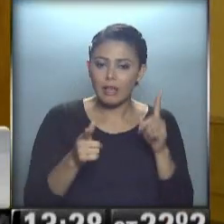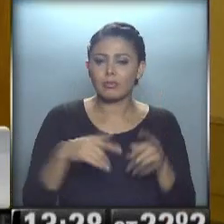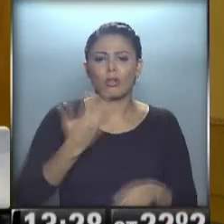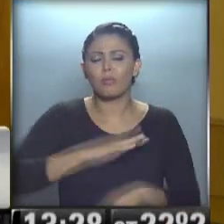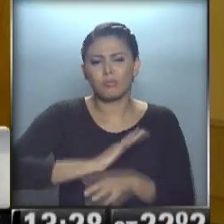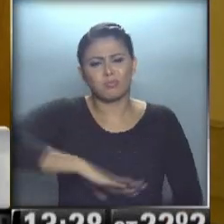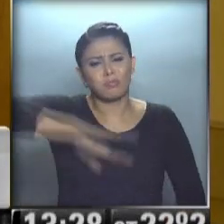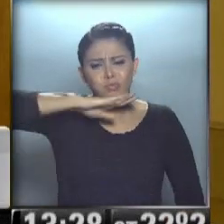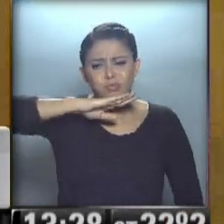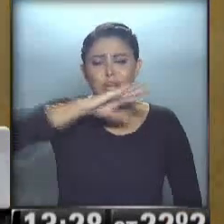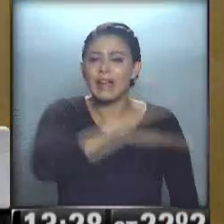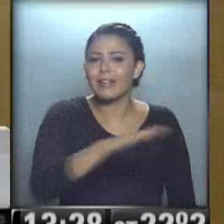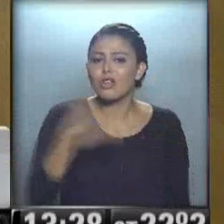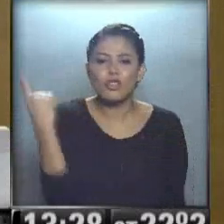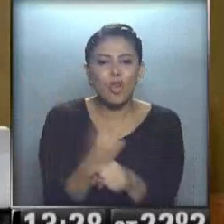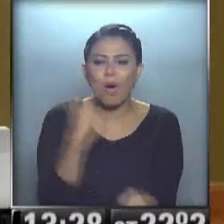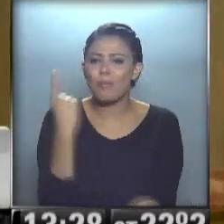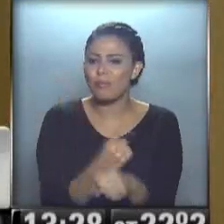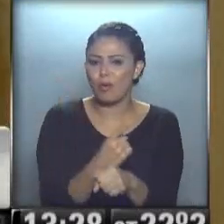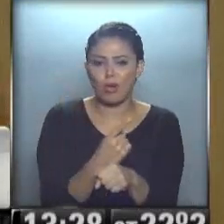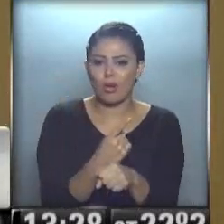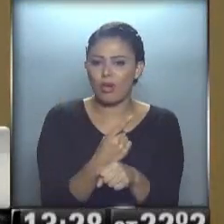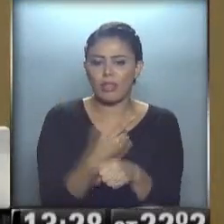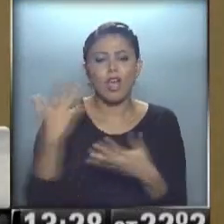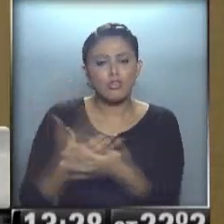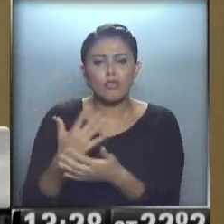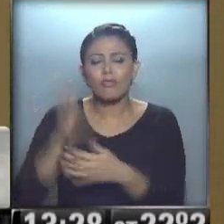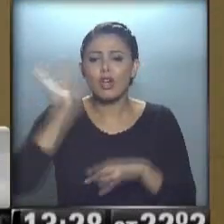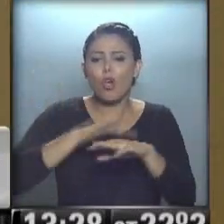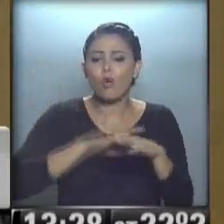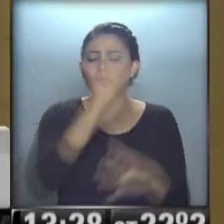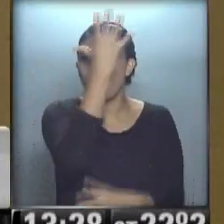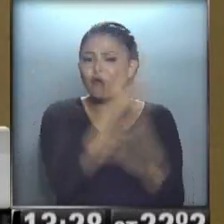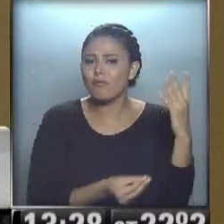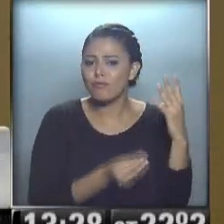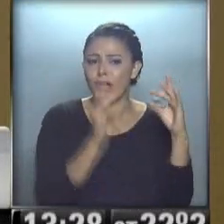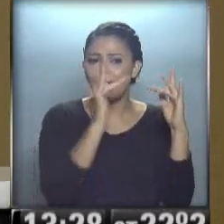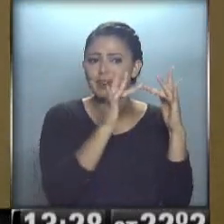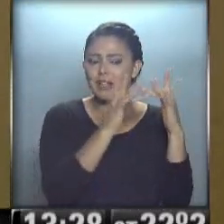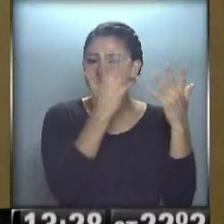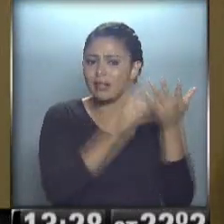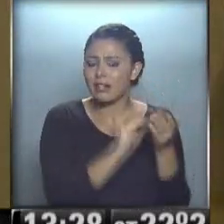hacinamiento, es decir, los chicos no pueden pagar el costo de un error informático o como lo